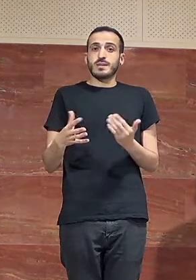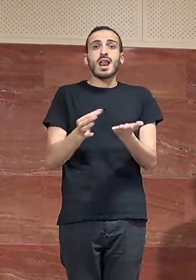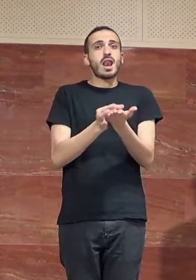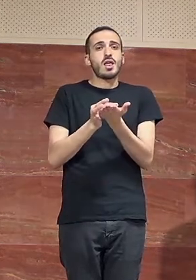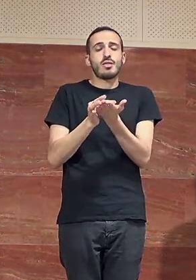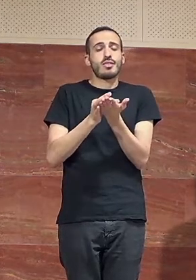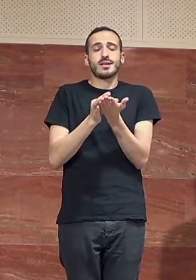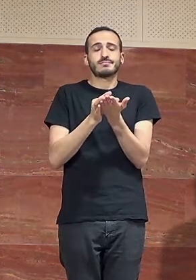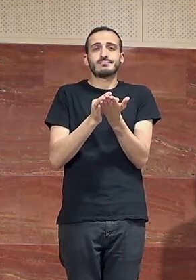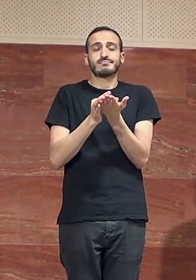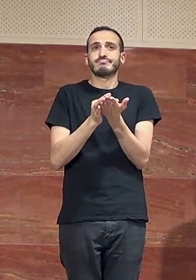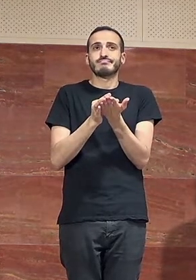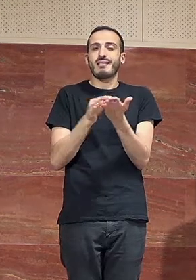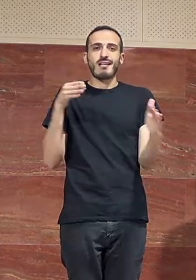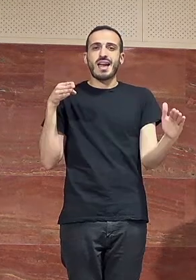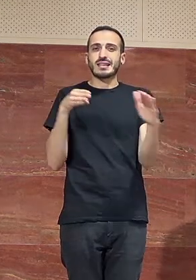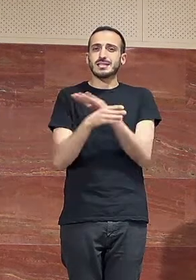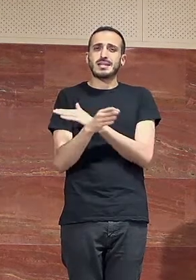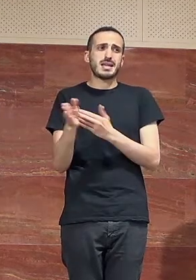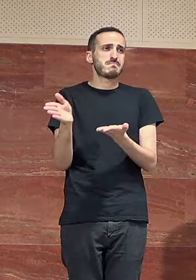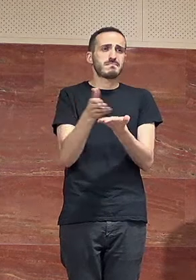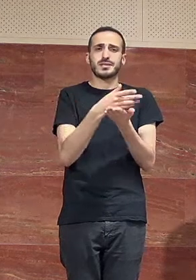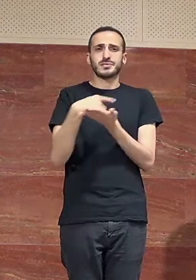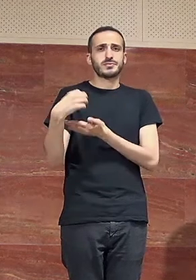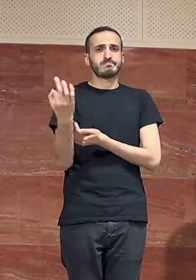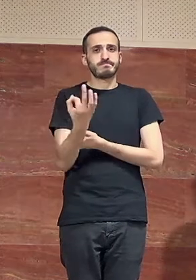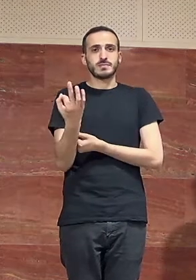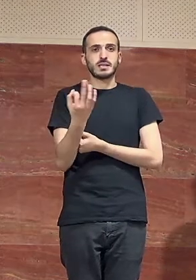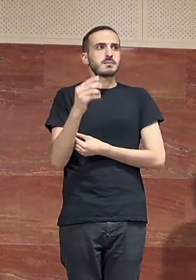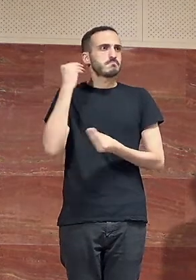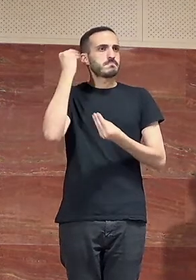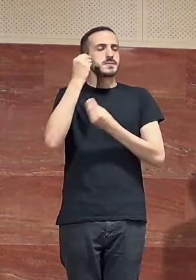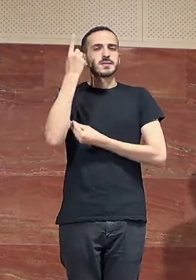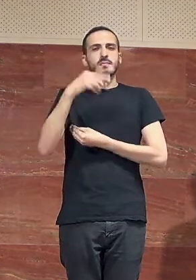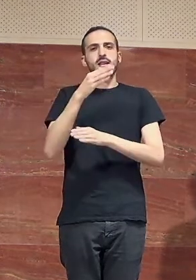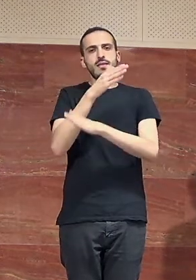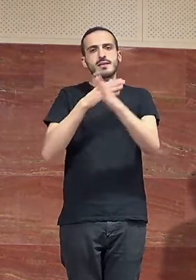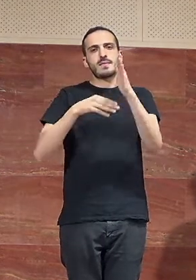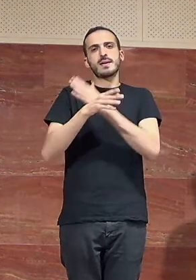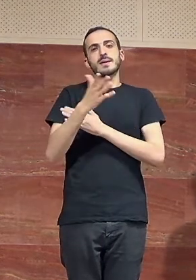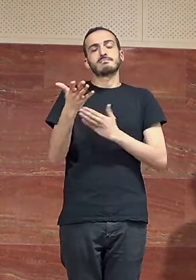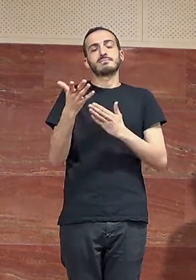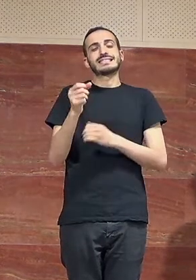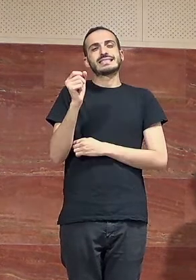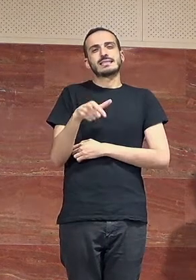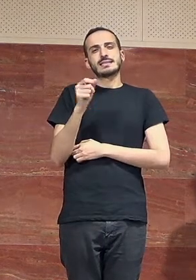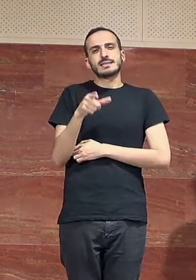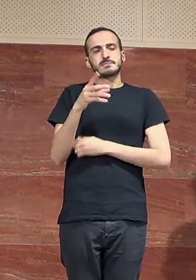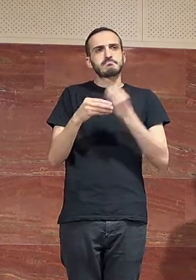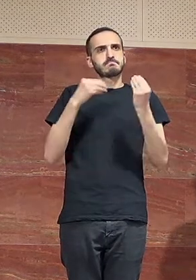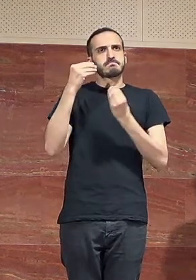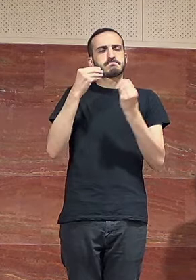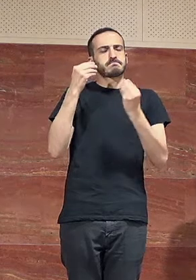para todos. Y hay que pararse a pensar en aquellas discapacidades en las que habitualmente no reparamos, porque